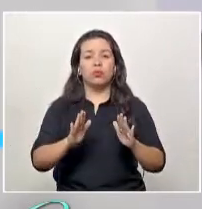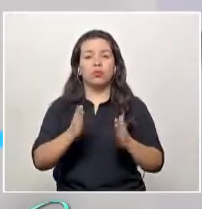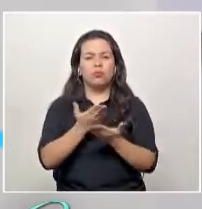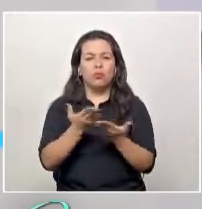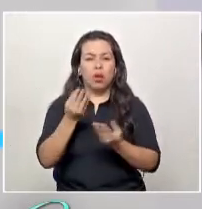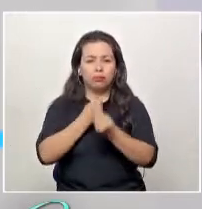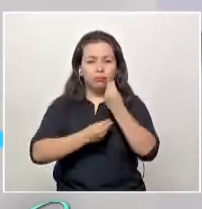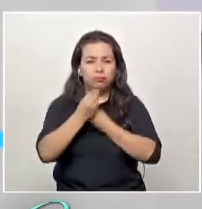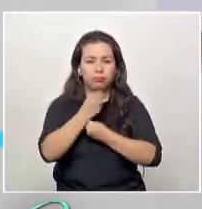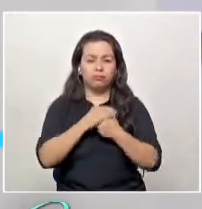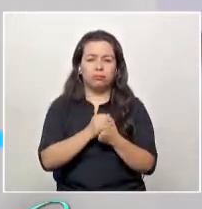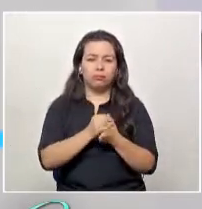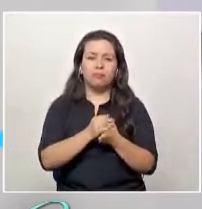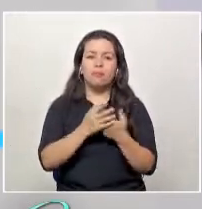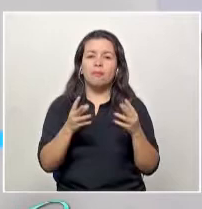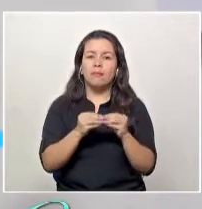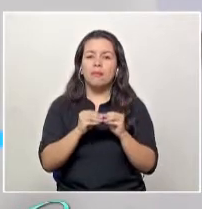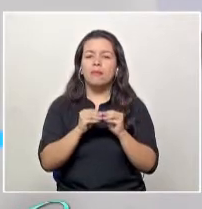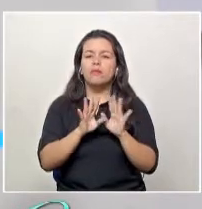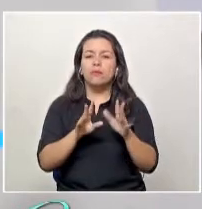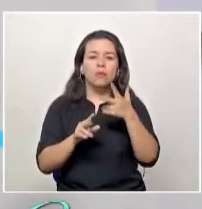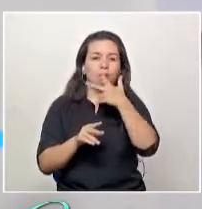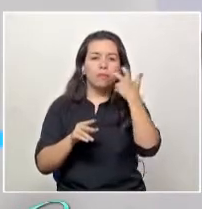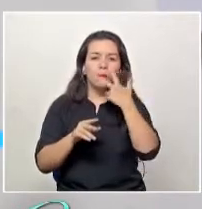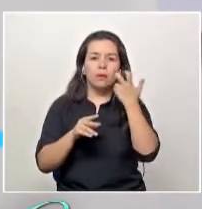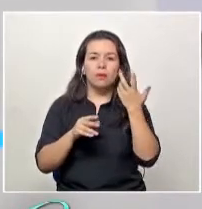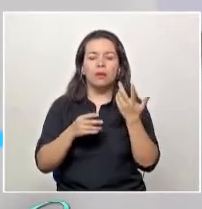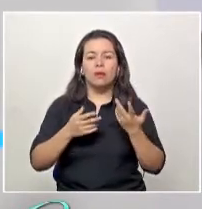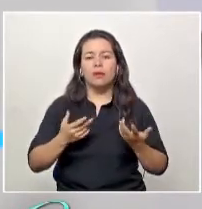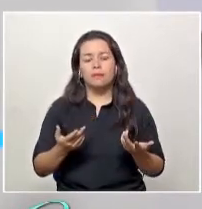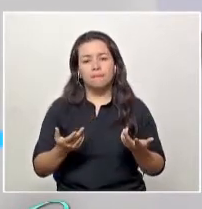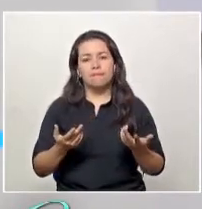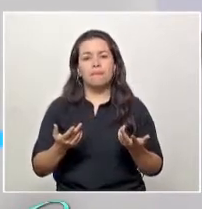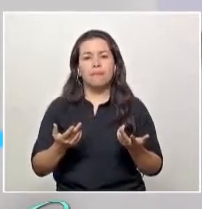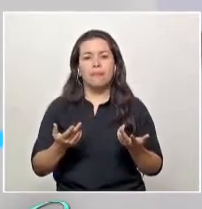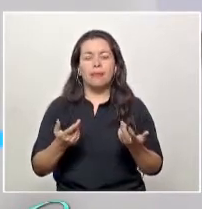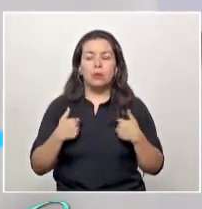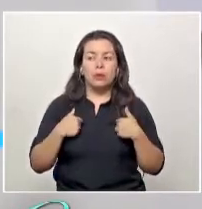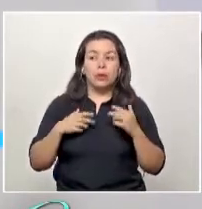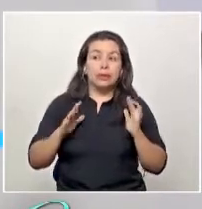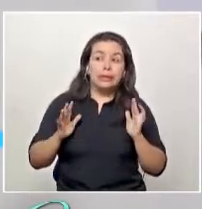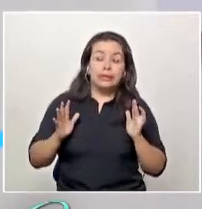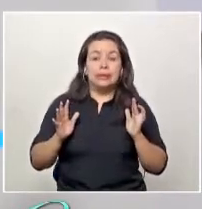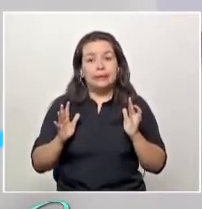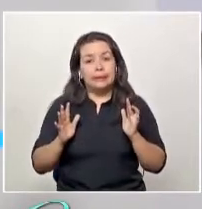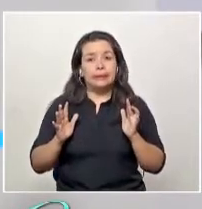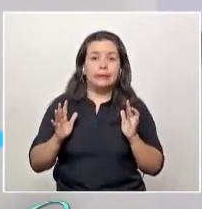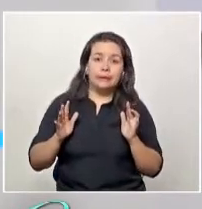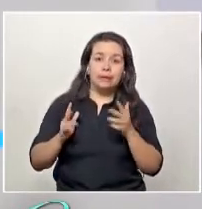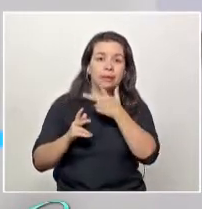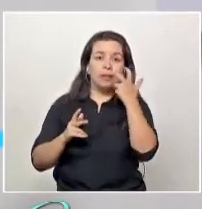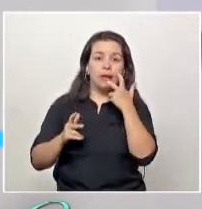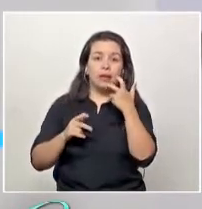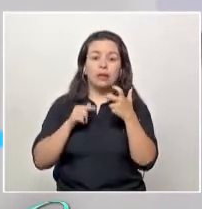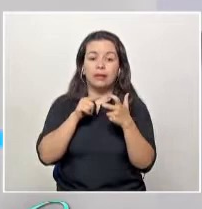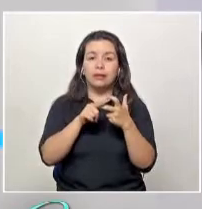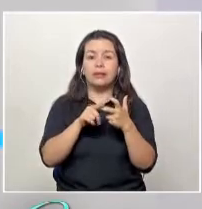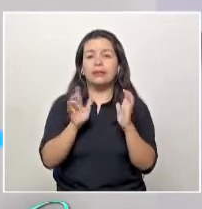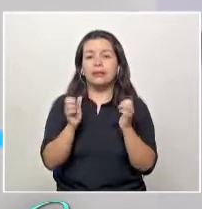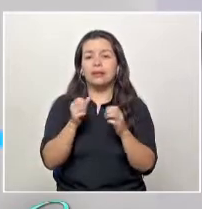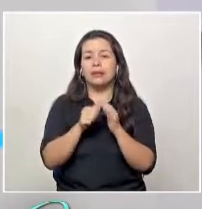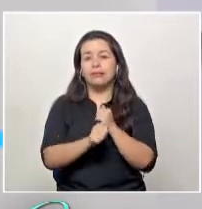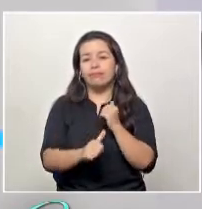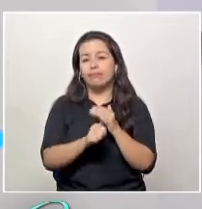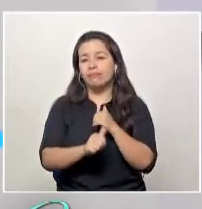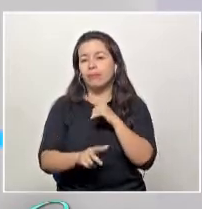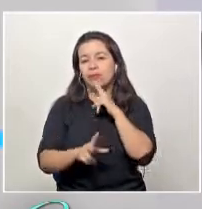alimentaria. El tema de la carne, pues tengo mis reservas porque la carne es un alimento de muy difícil digestión